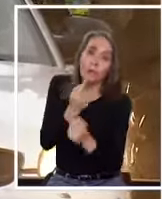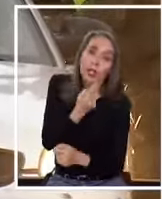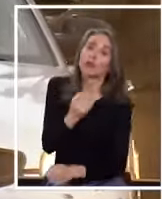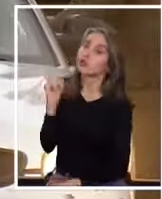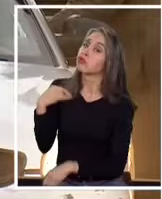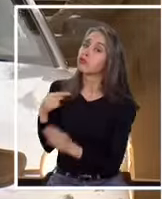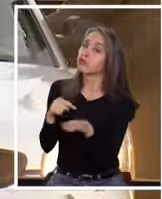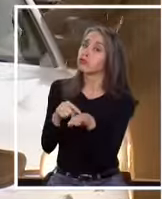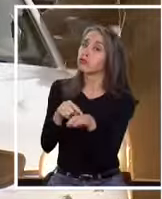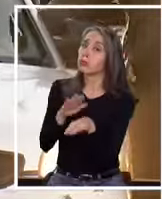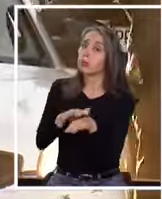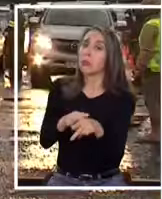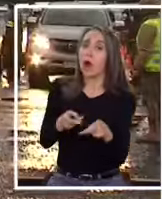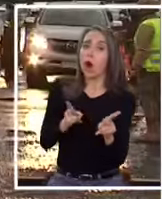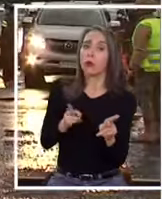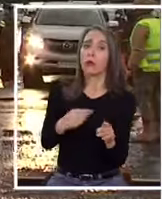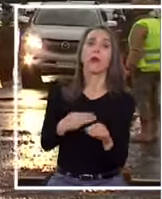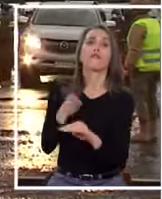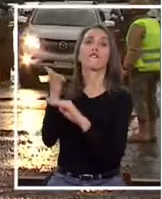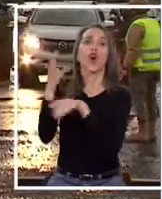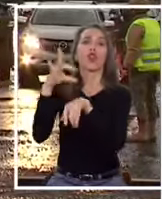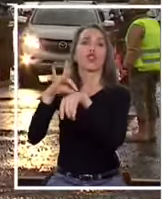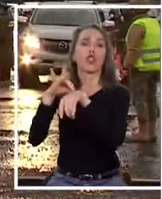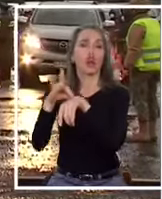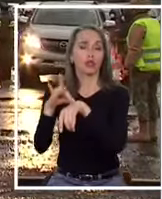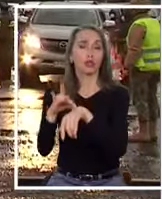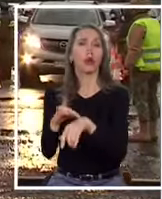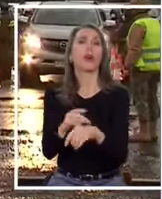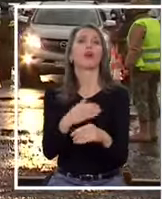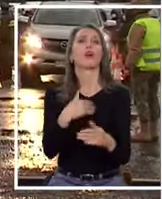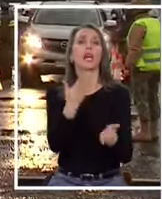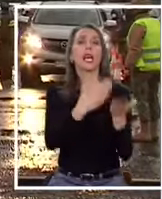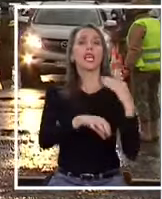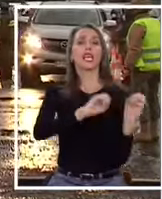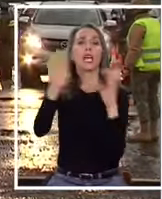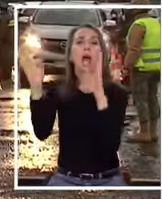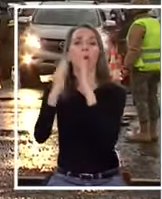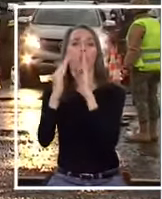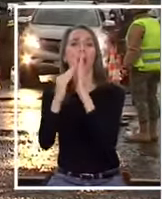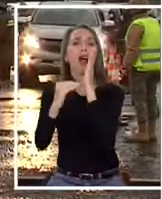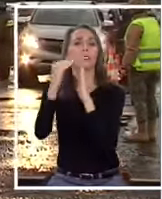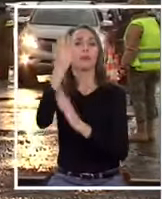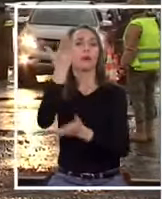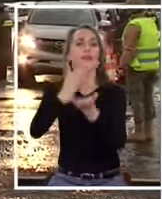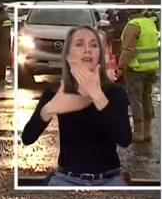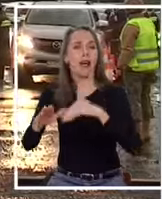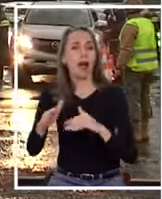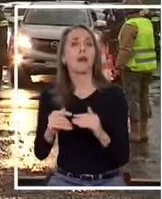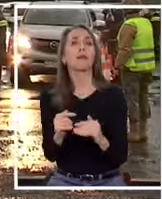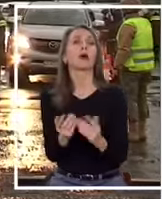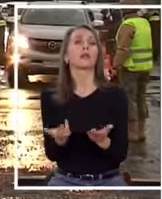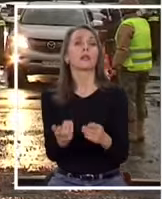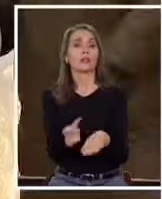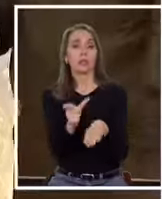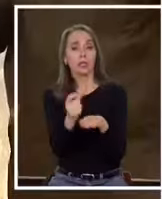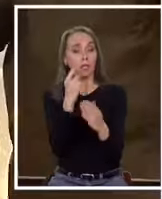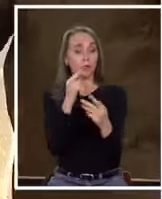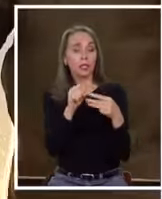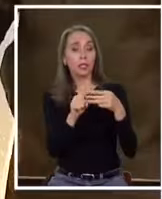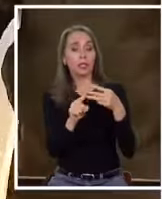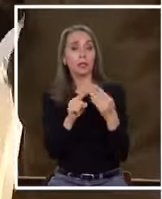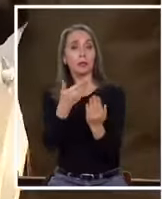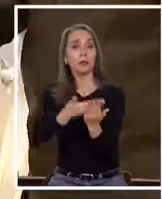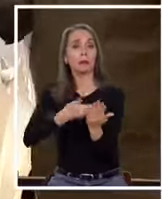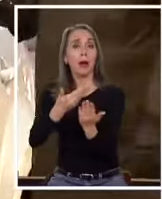esa autorización para ir una hora al médico, para una mudanza, pero la verdad es que fiscalizar más allá de la documentación que